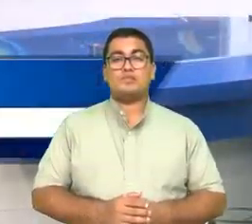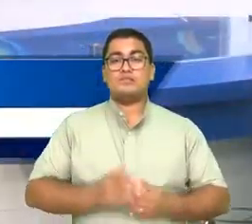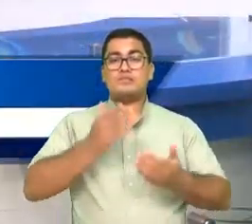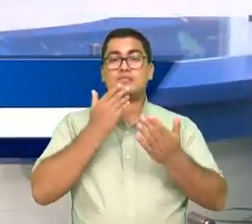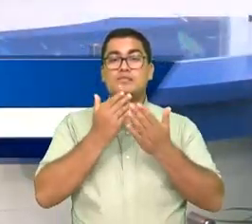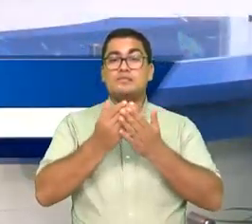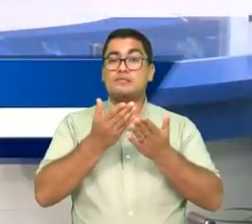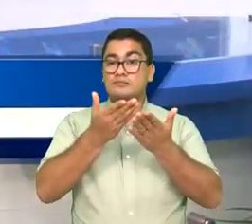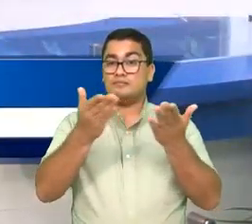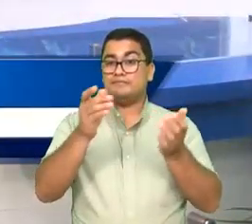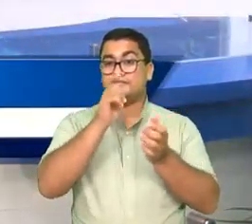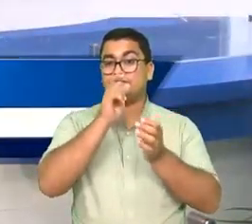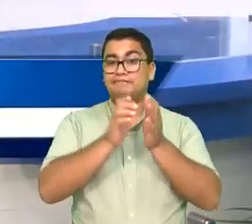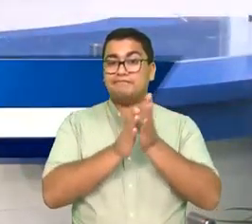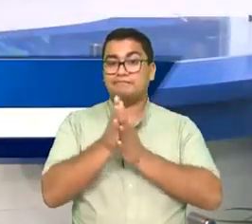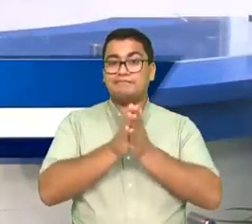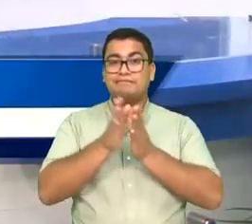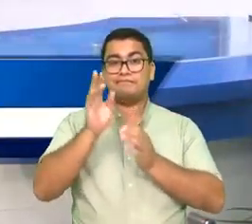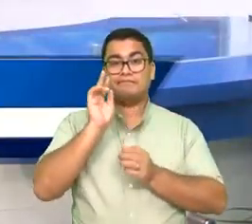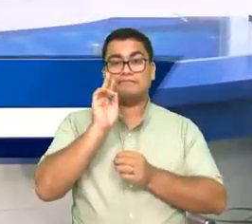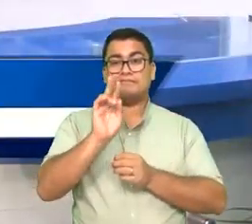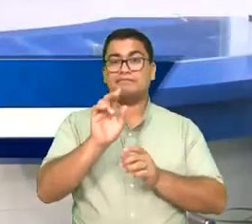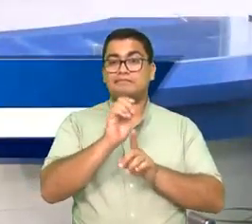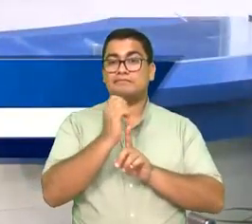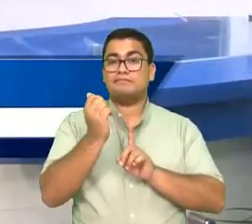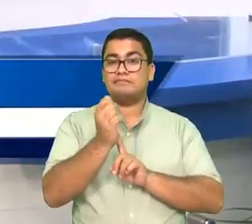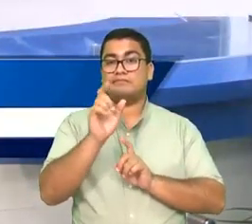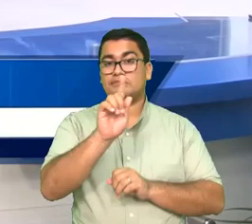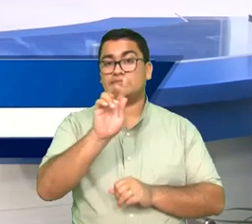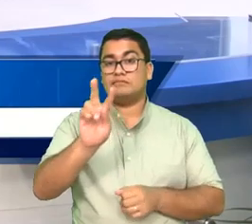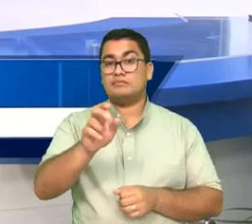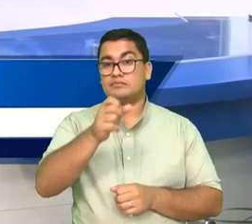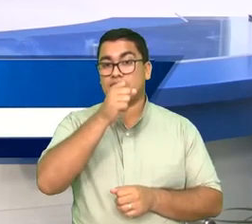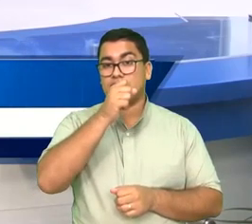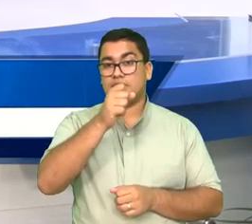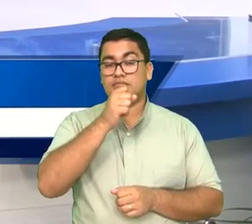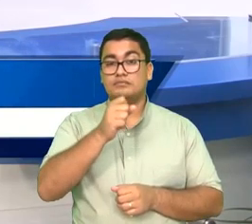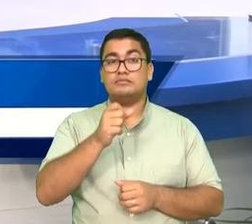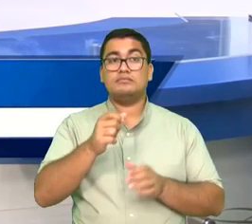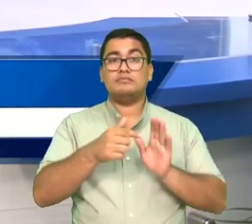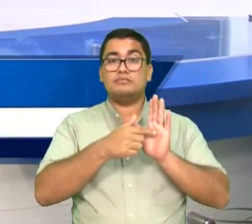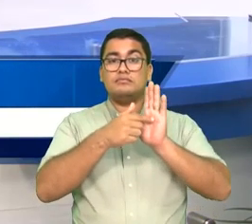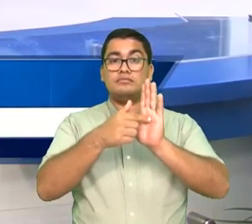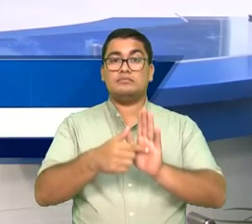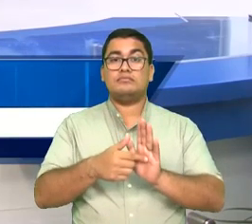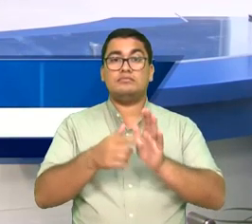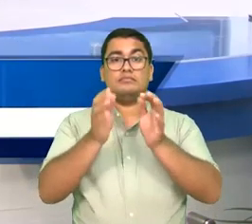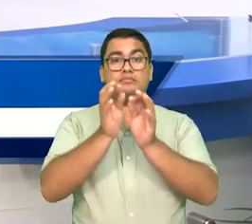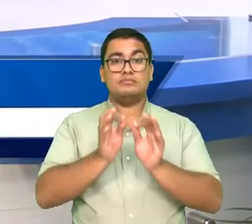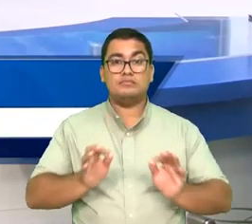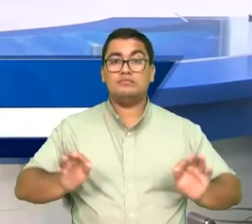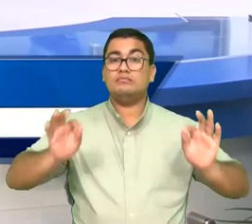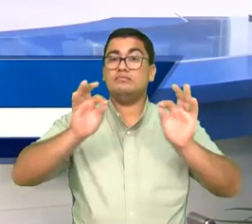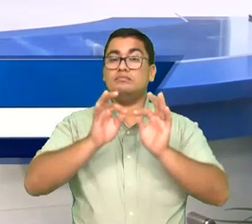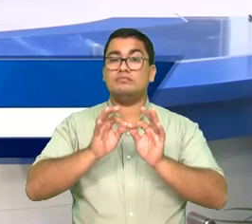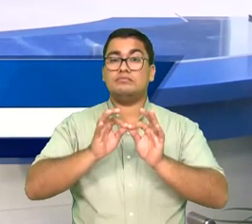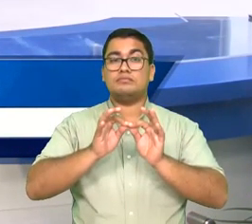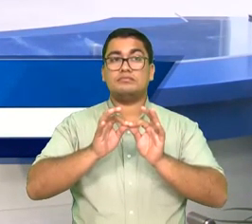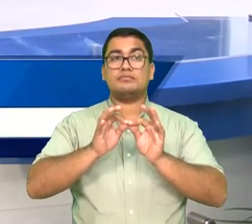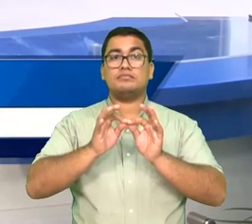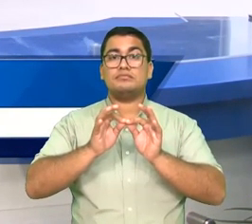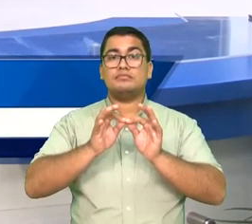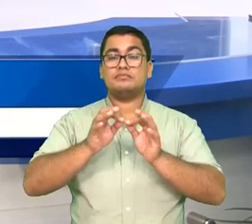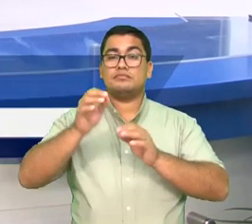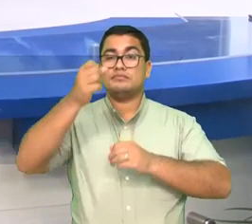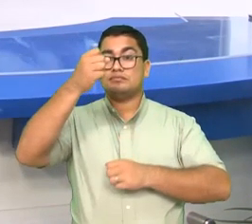Gracias por preferir informarse a través de Noticias Asamblea TV. Es momento ahora de compartirles lo más destacado de las informaciones